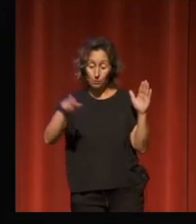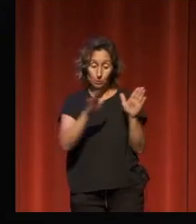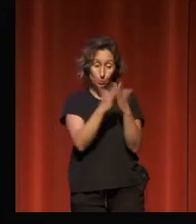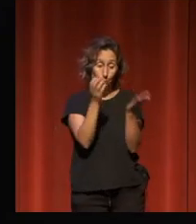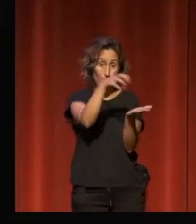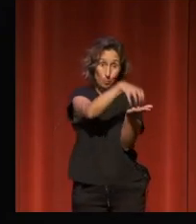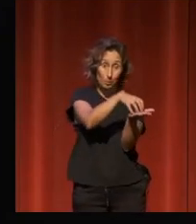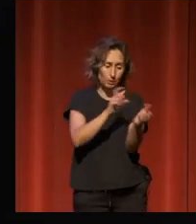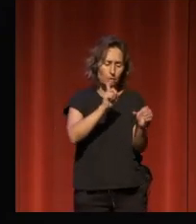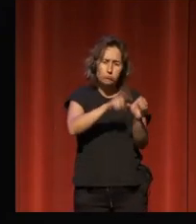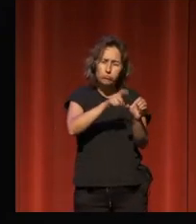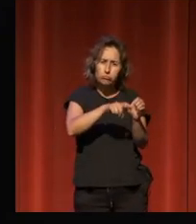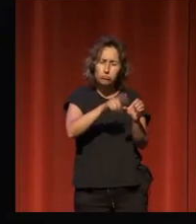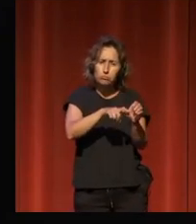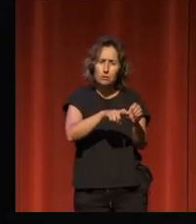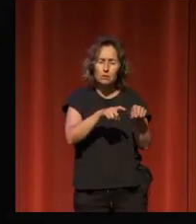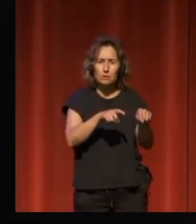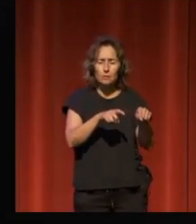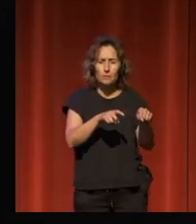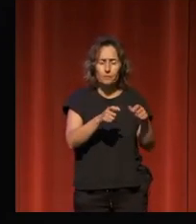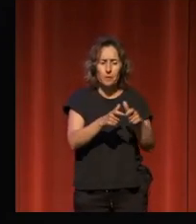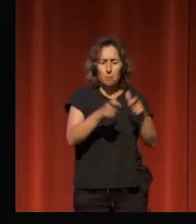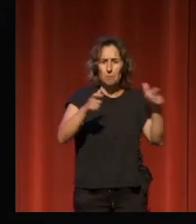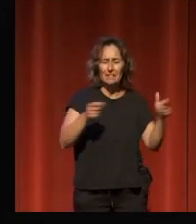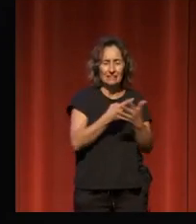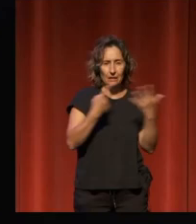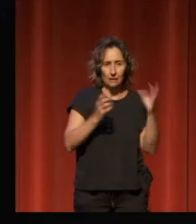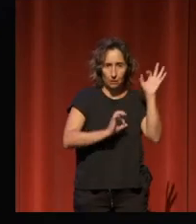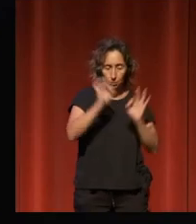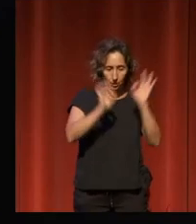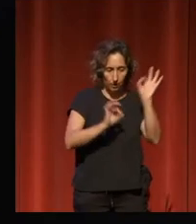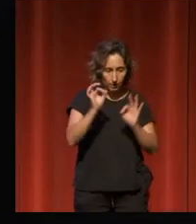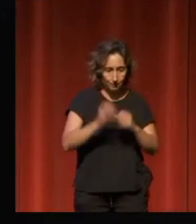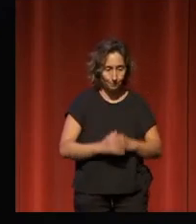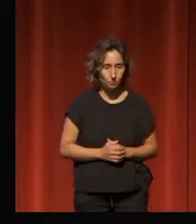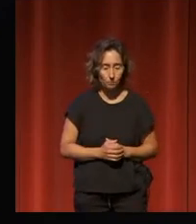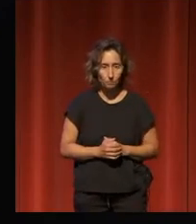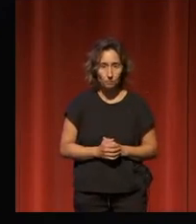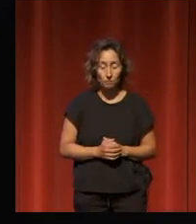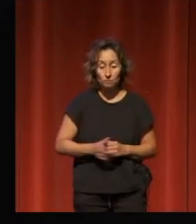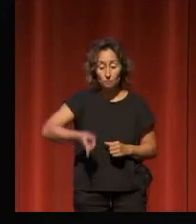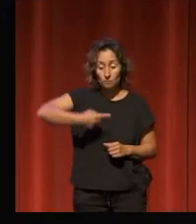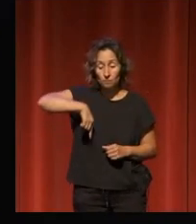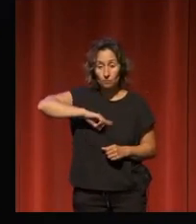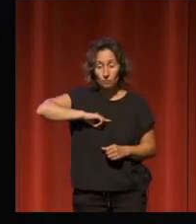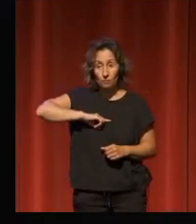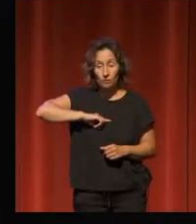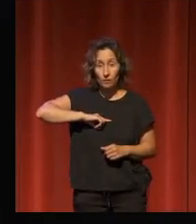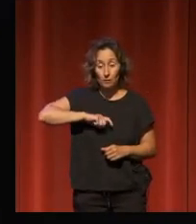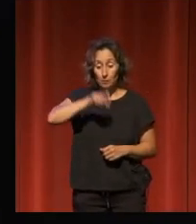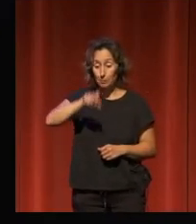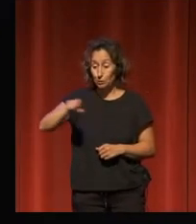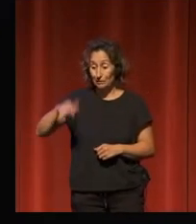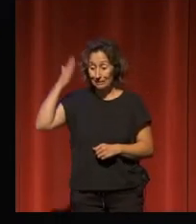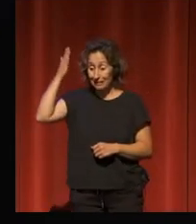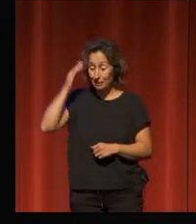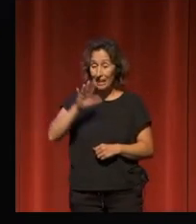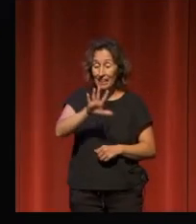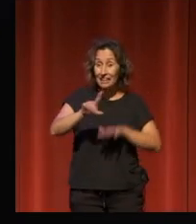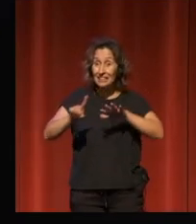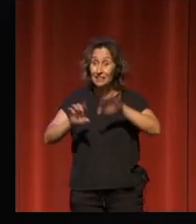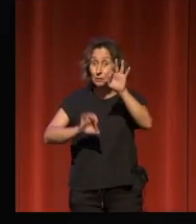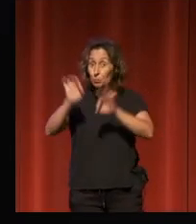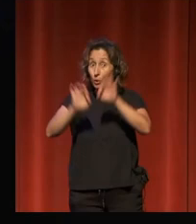bibliotecas en nuestra comunidad ha aumentado un 16 por y casi el 56 por de la población navarra es